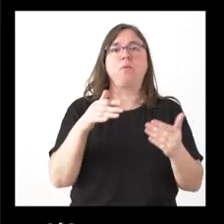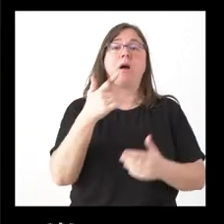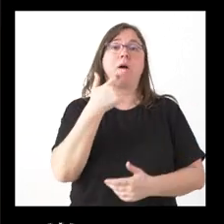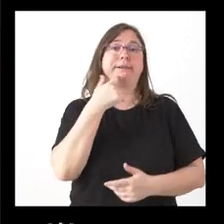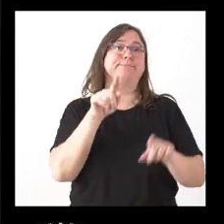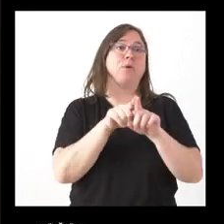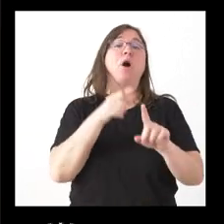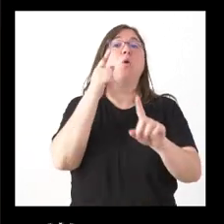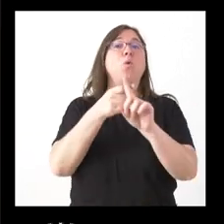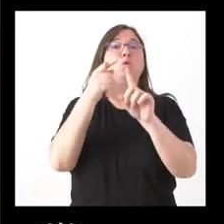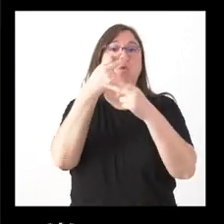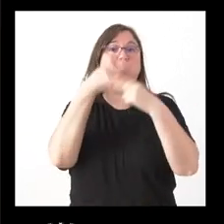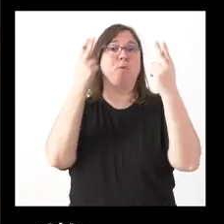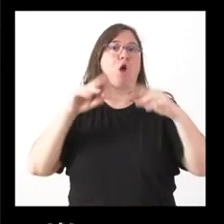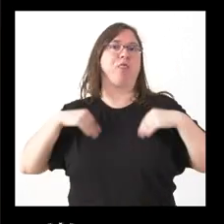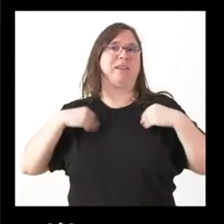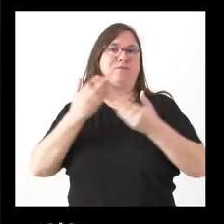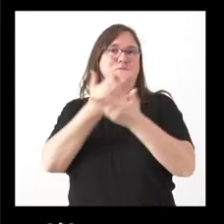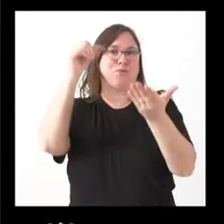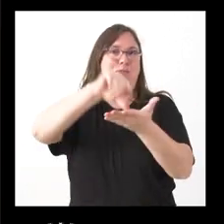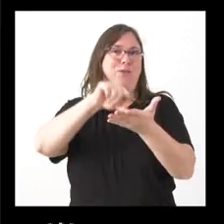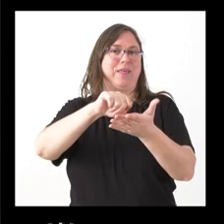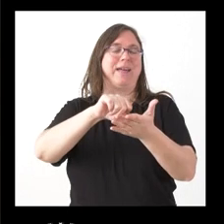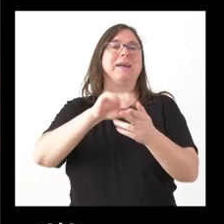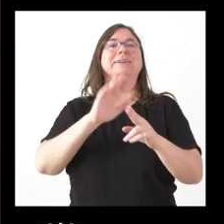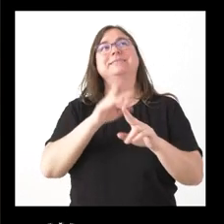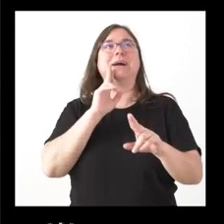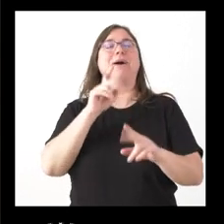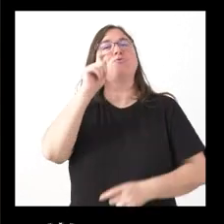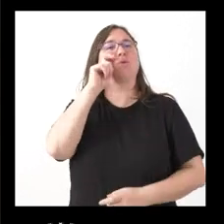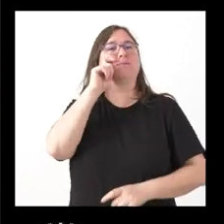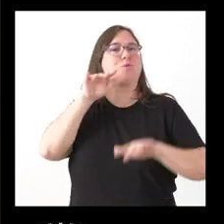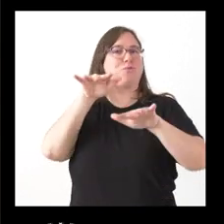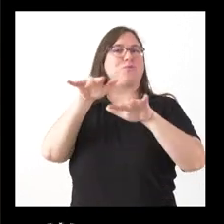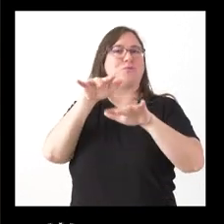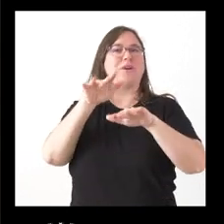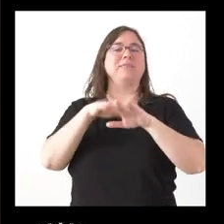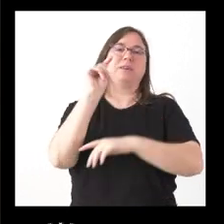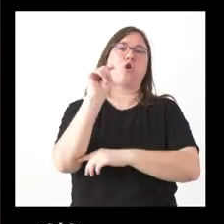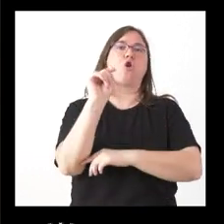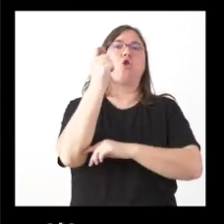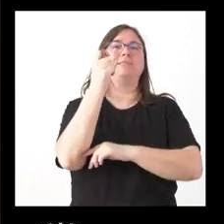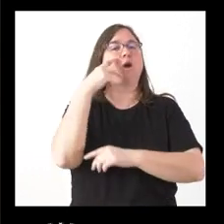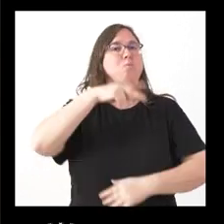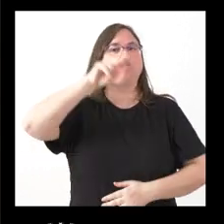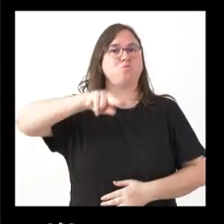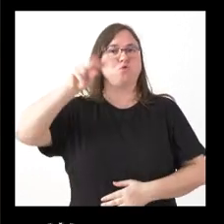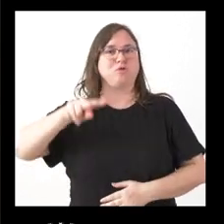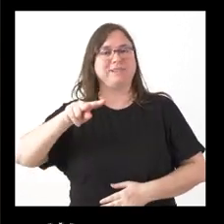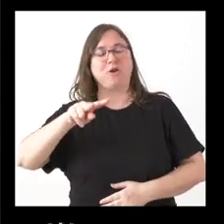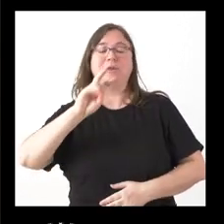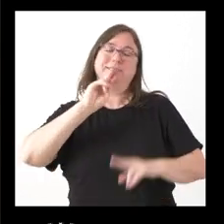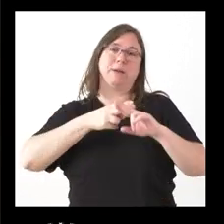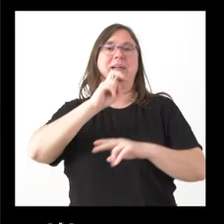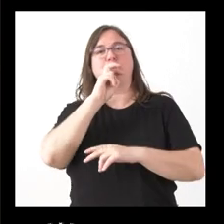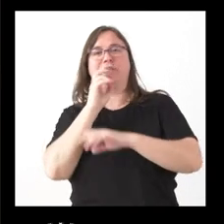al uso público al disfrute de la ciudad a la llamada turística que supone el conseguir ese museo diocesano y de la Semana Santa